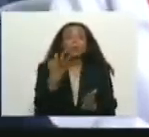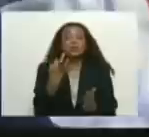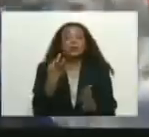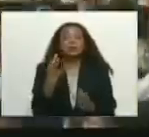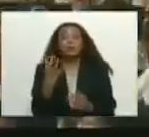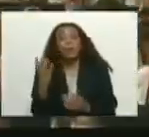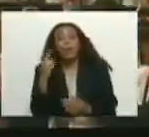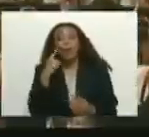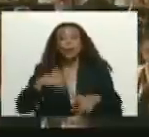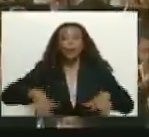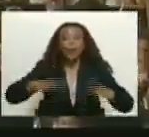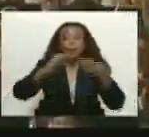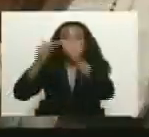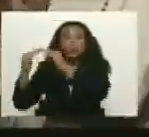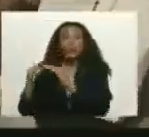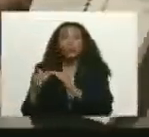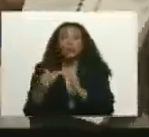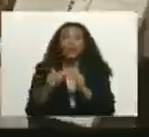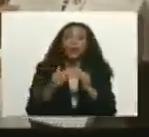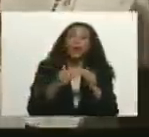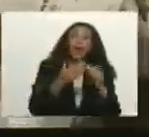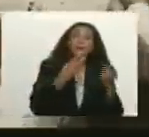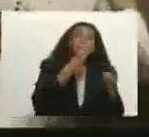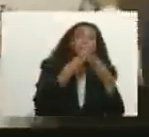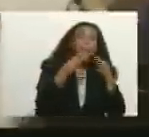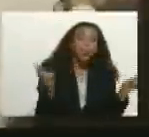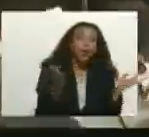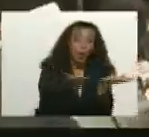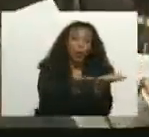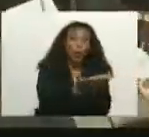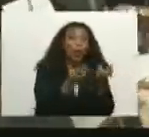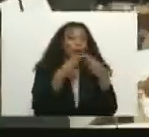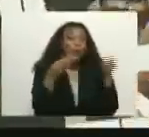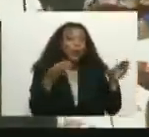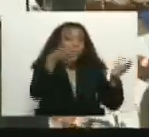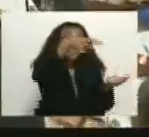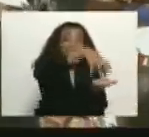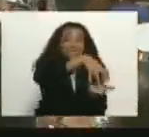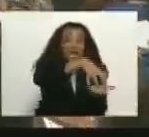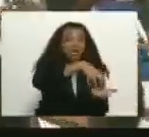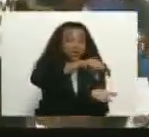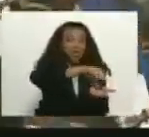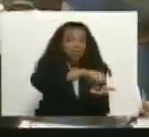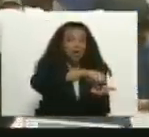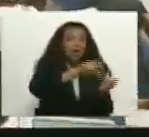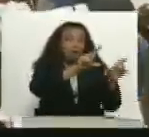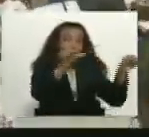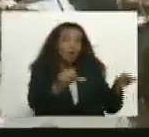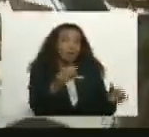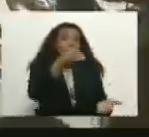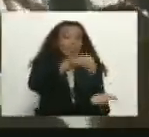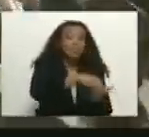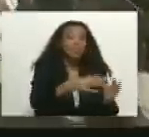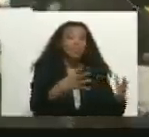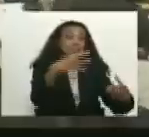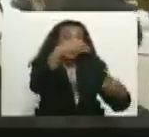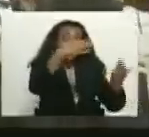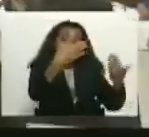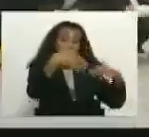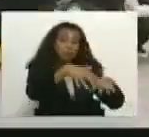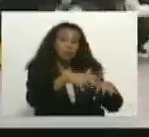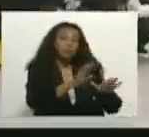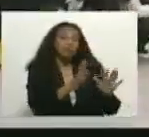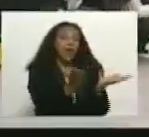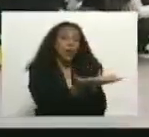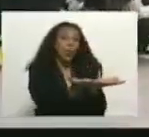nacional. ¿Entre escuelas públicas? Sí, hay núcleos que son propios del sistema. Correcto. Que existen pues desde hace